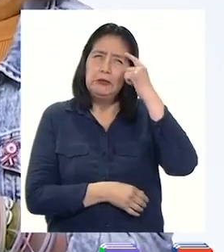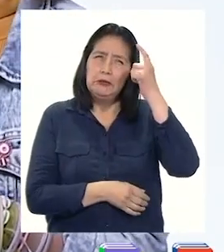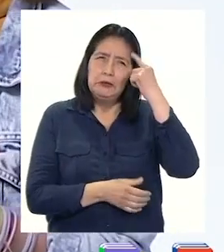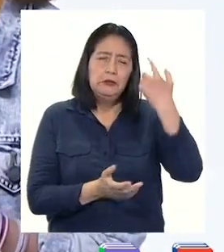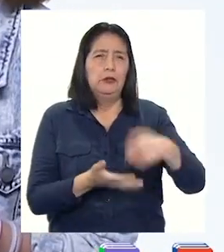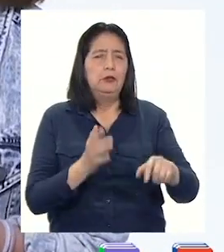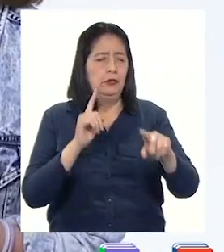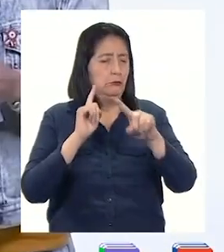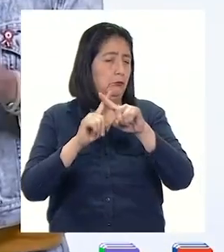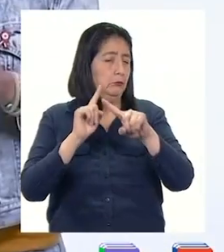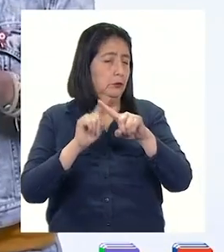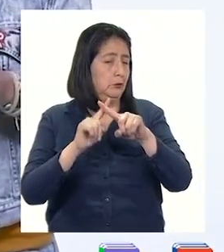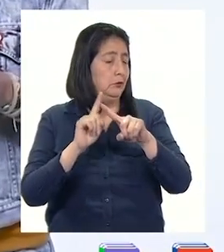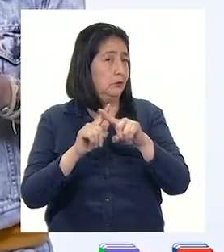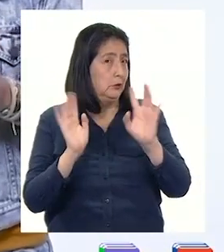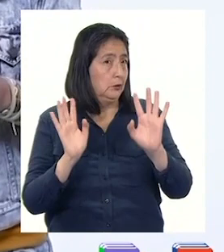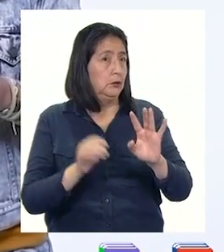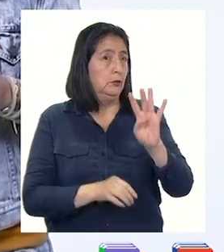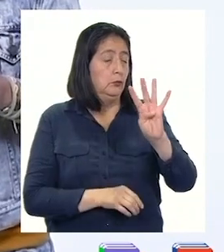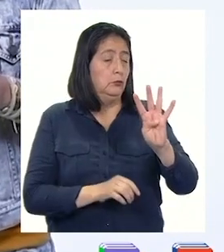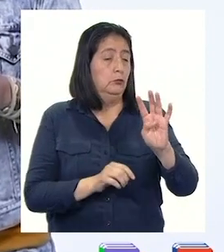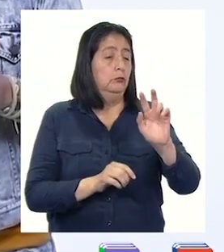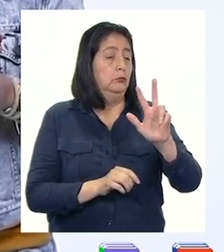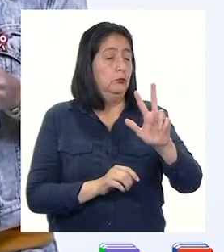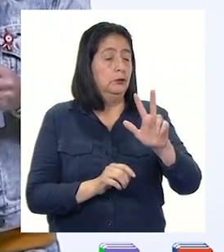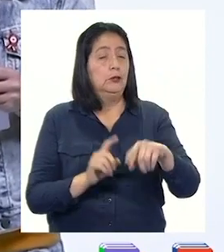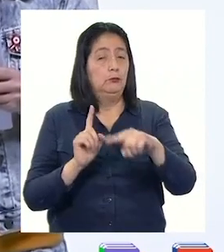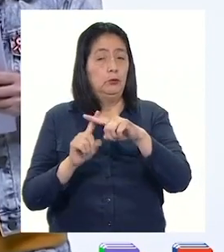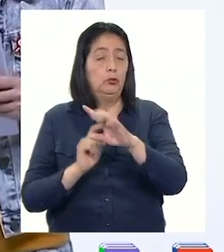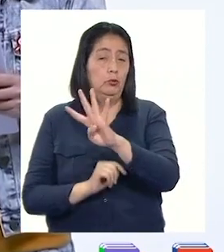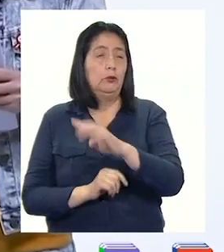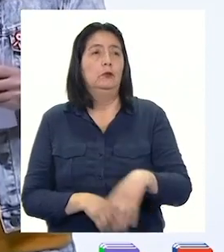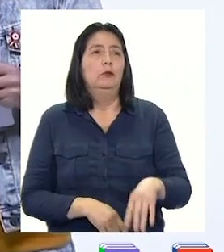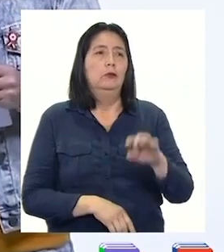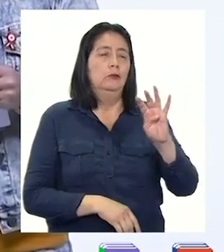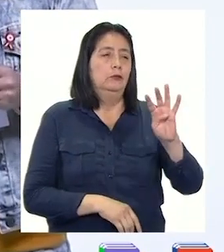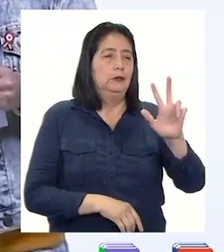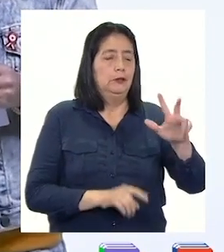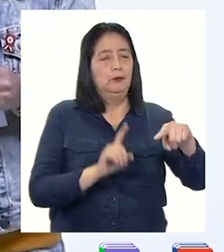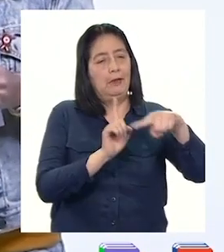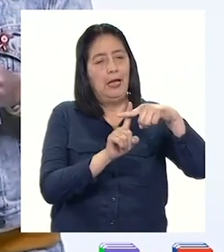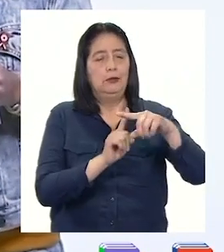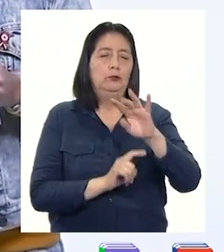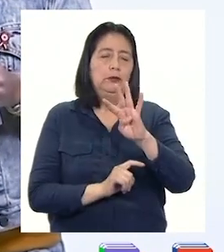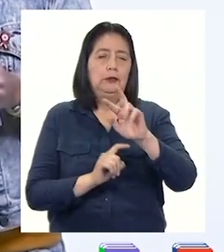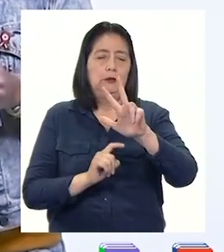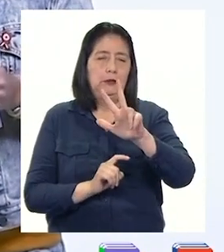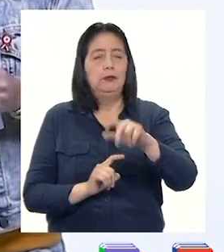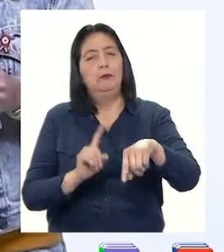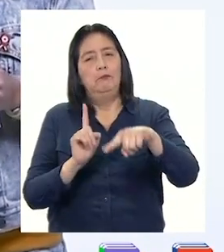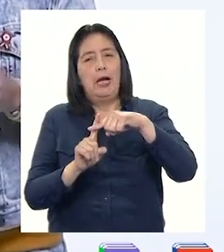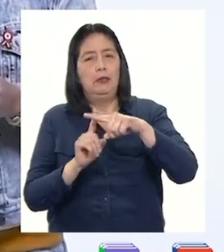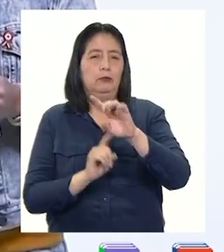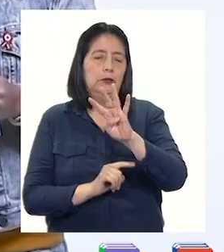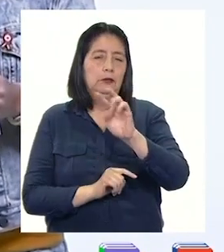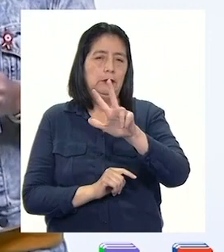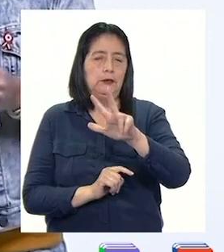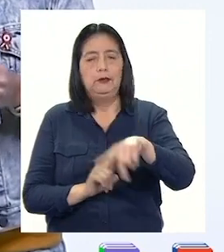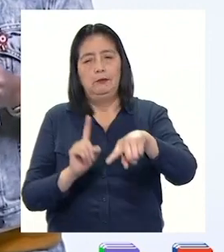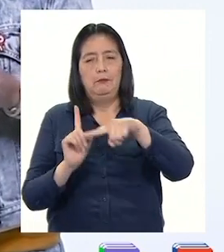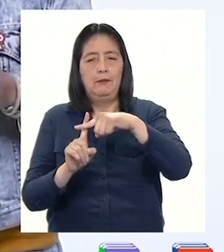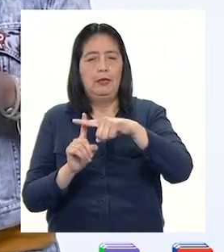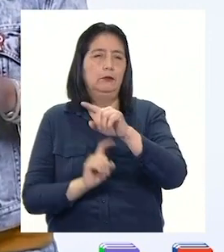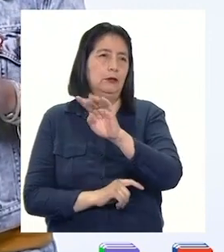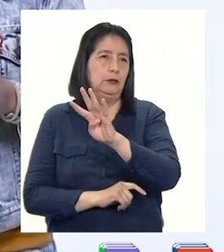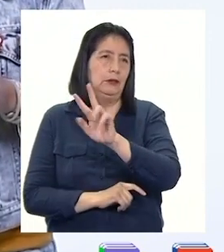pensáramos en la multiplicación de 43 por 4 como la suma de 43 más 43 más